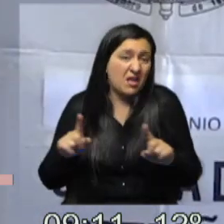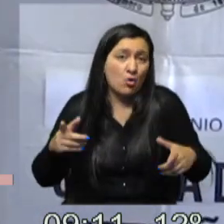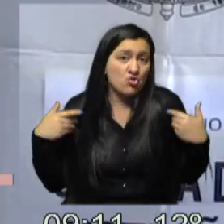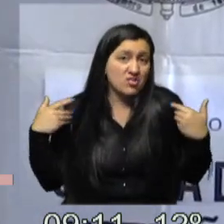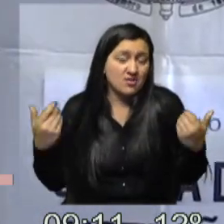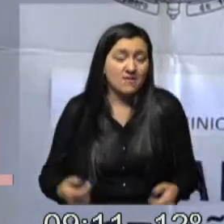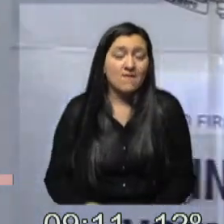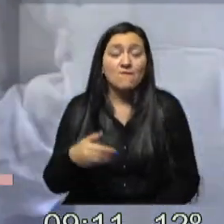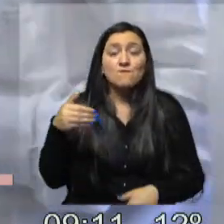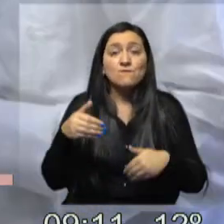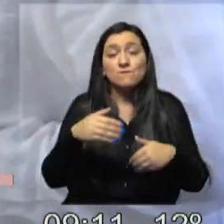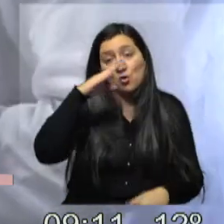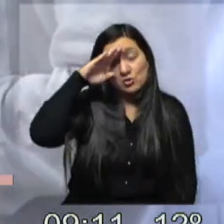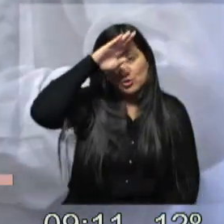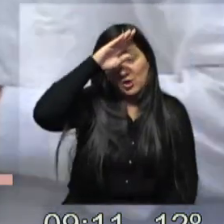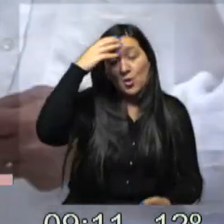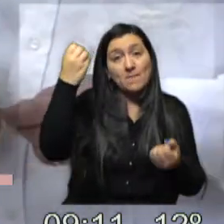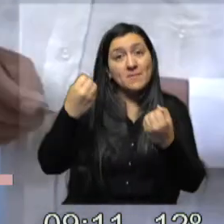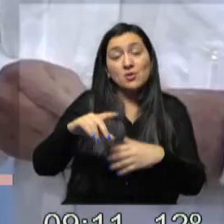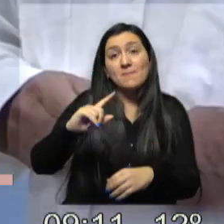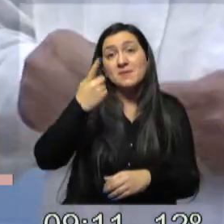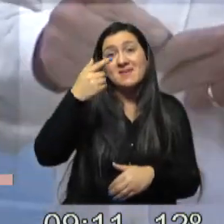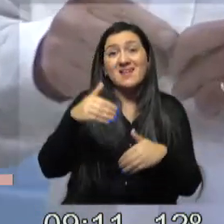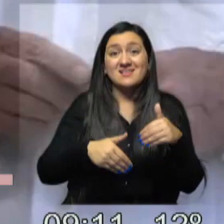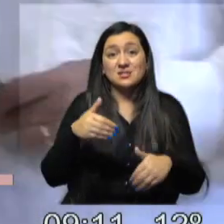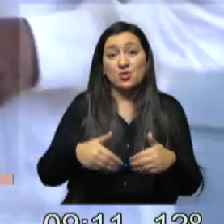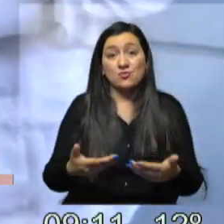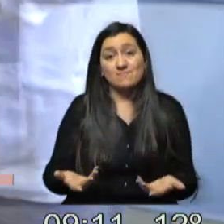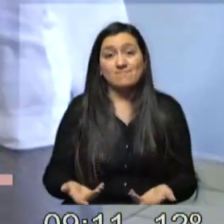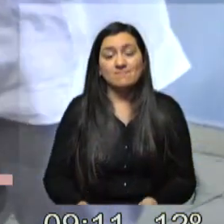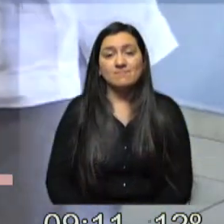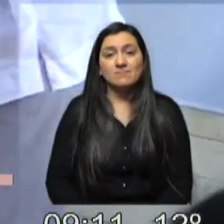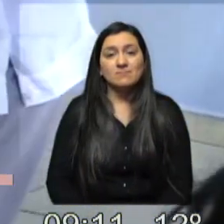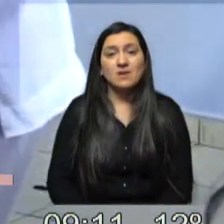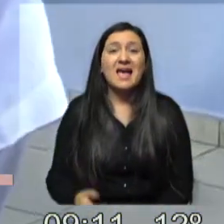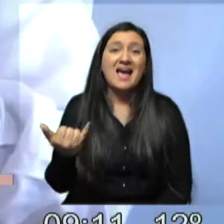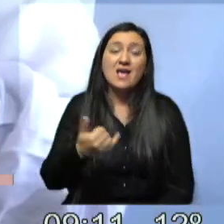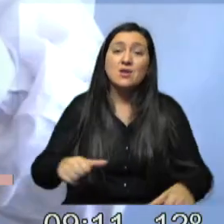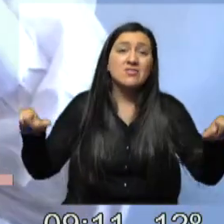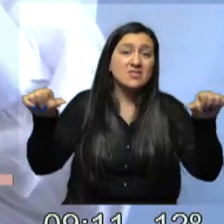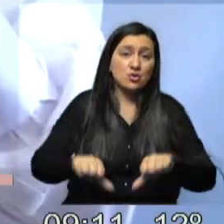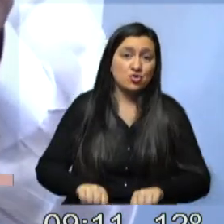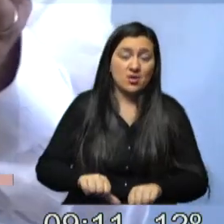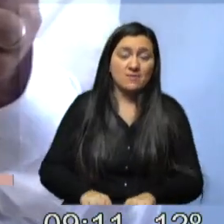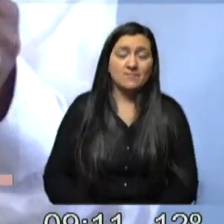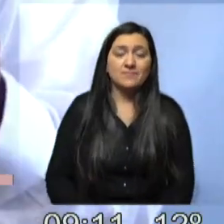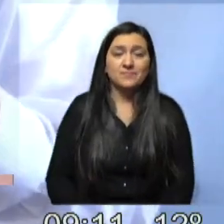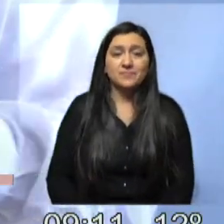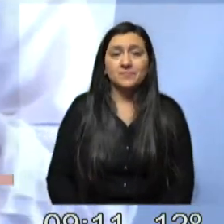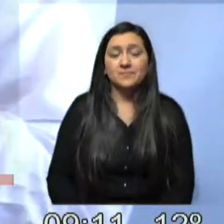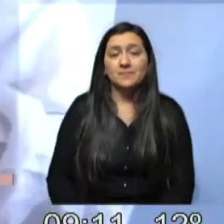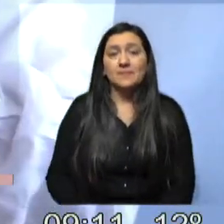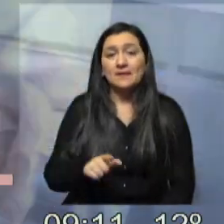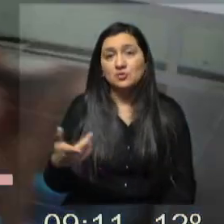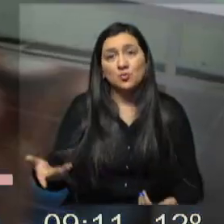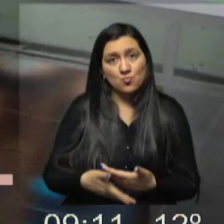elección en su carrera política con esto, ¿no? Hay una derrota de los oficialismos. Ese es un asunto. Eso